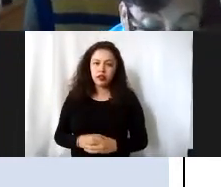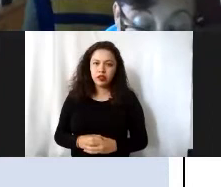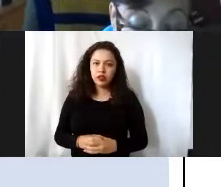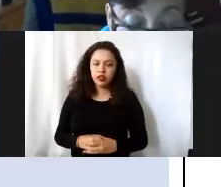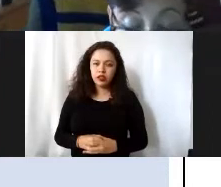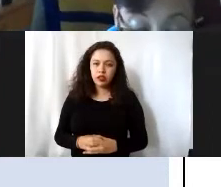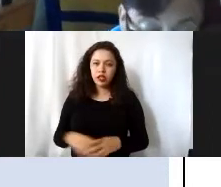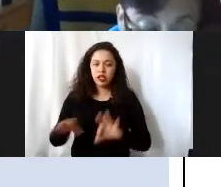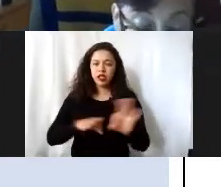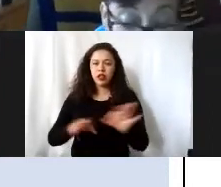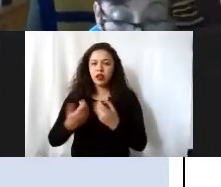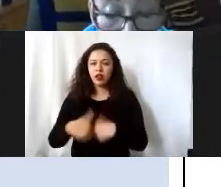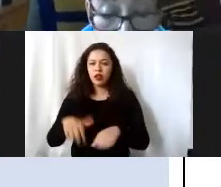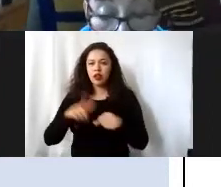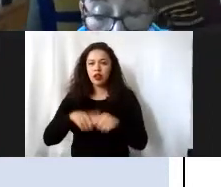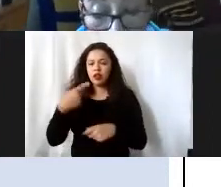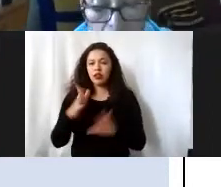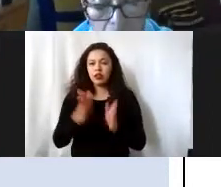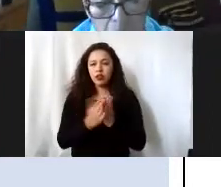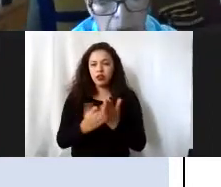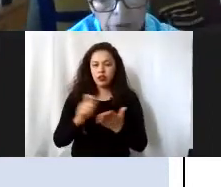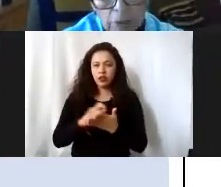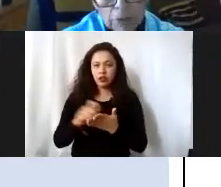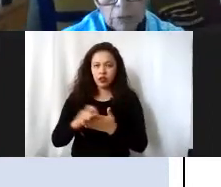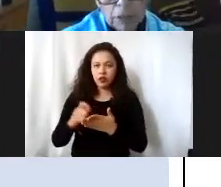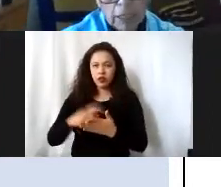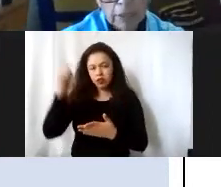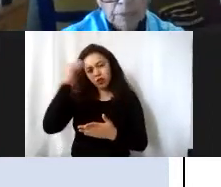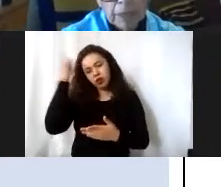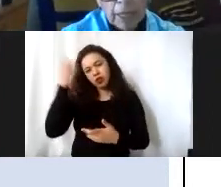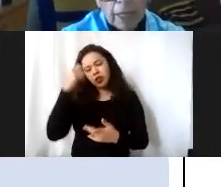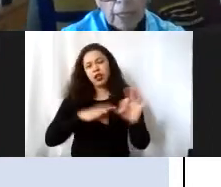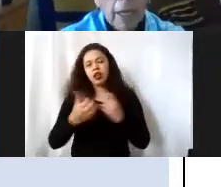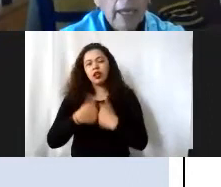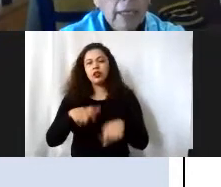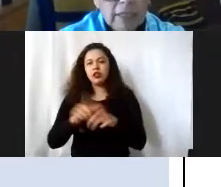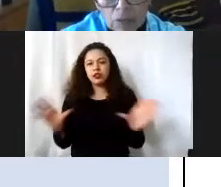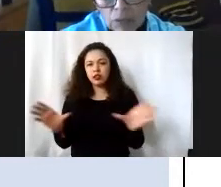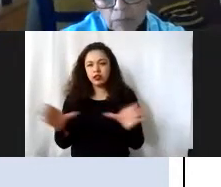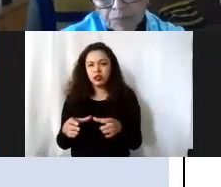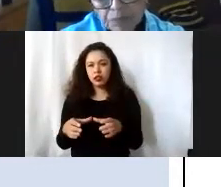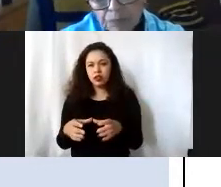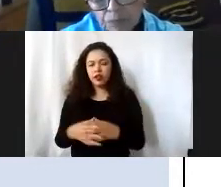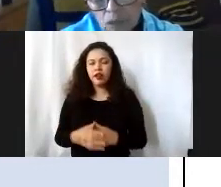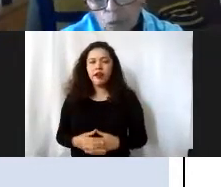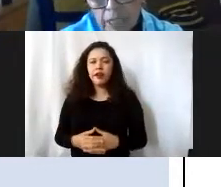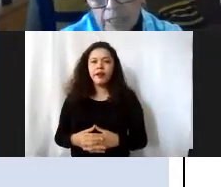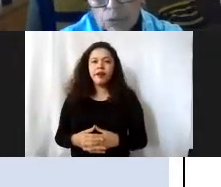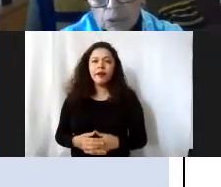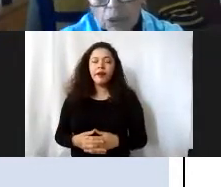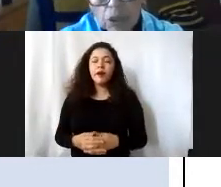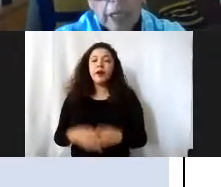trabajo social, en su libro de Teoría y Práctica de Trabajo Social Comunitario, él hace